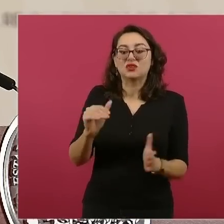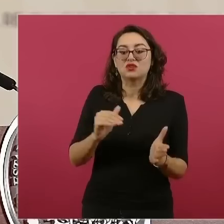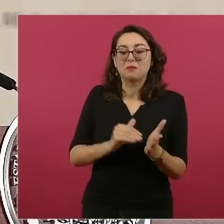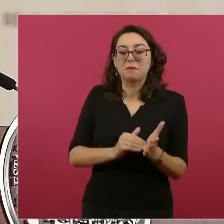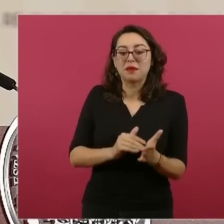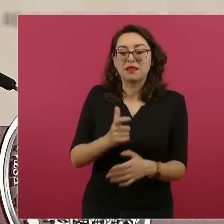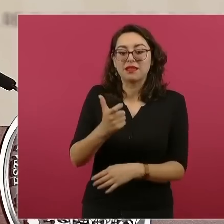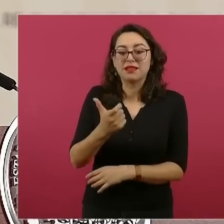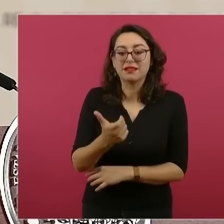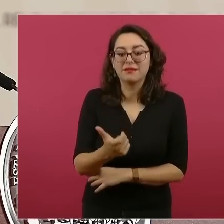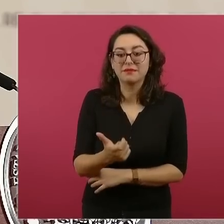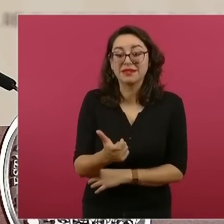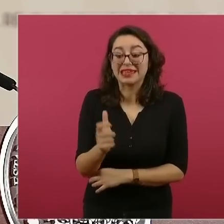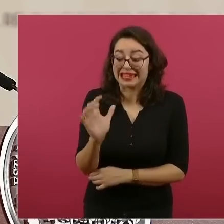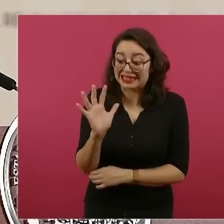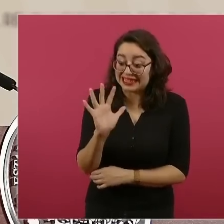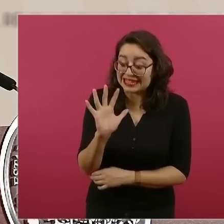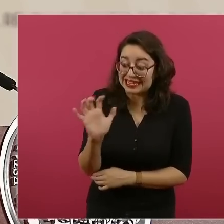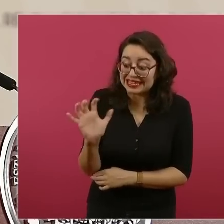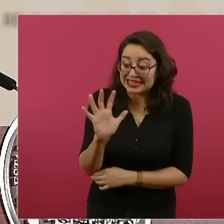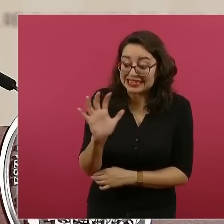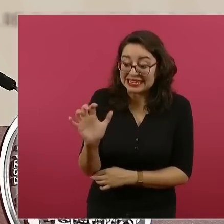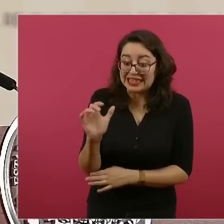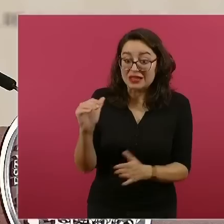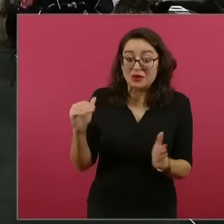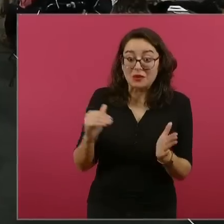Una marca Petrus.